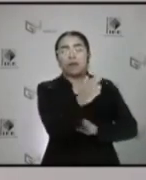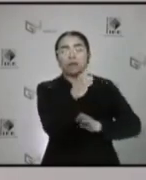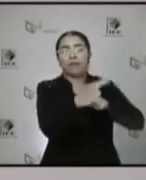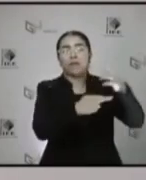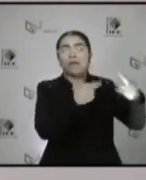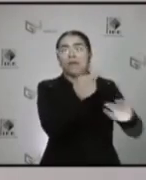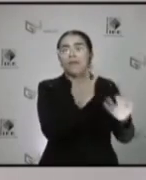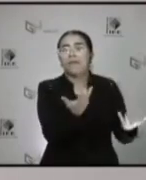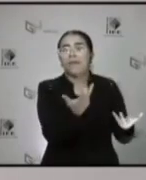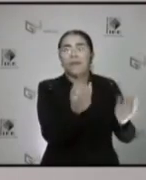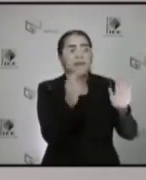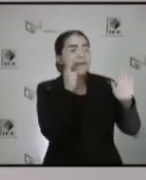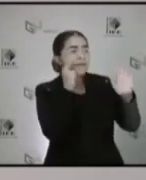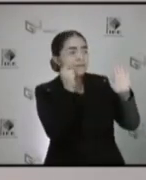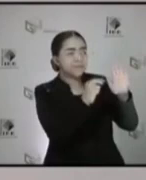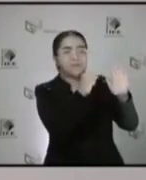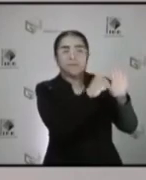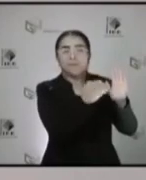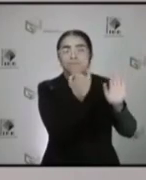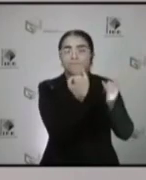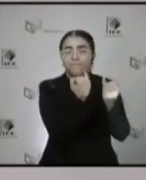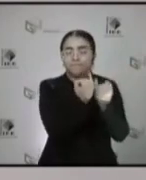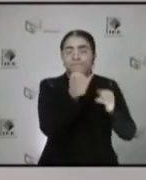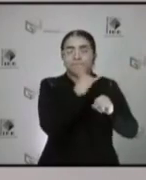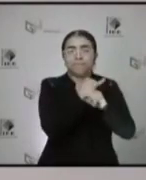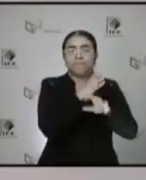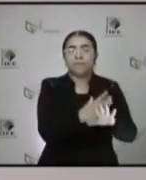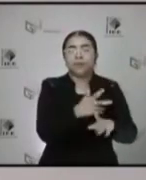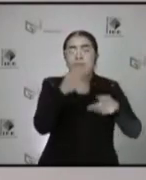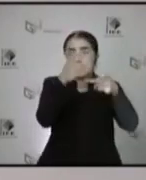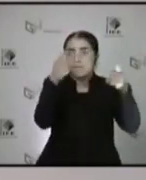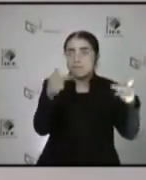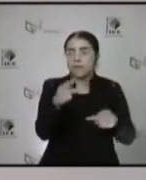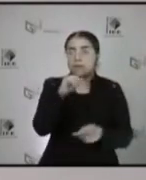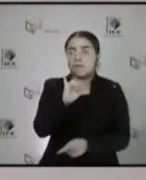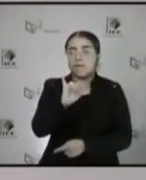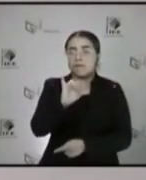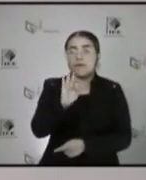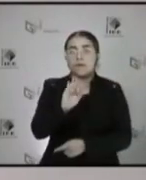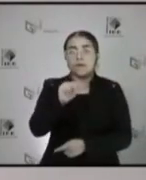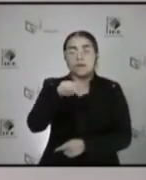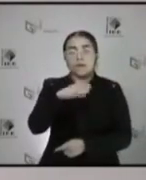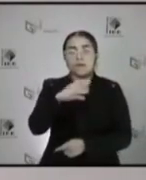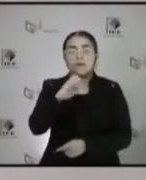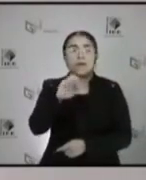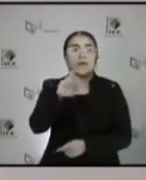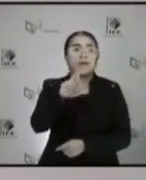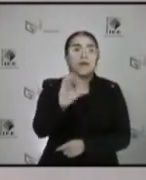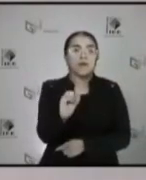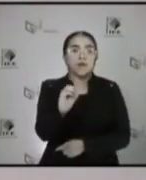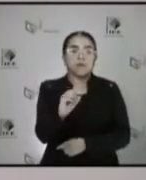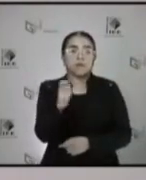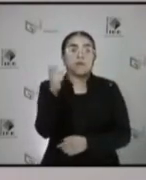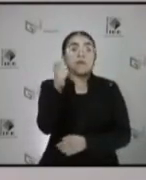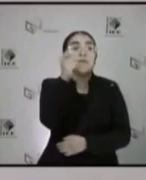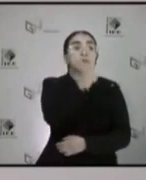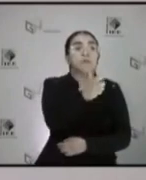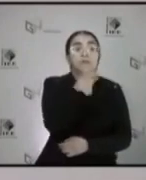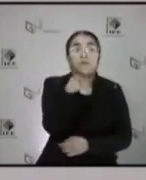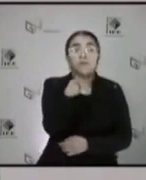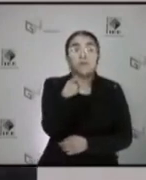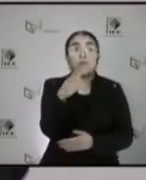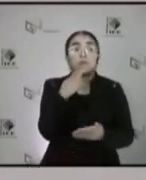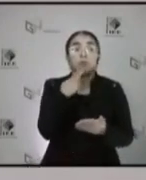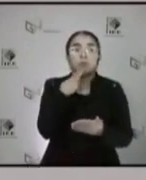están las cantidades, es un dato del financiero. Cuando con recursos lícitos